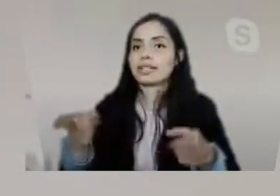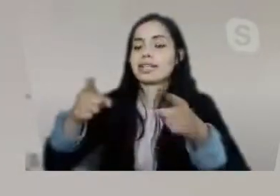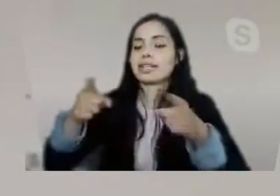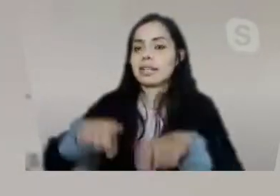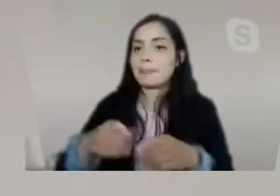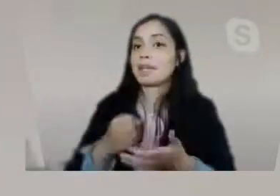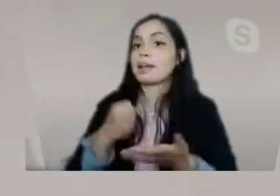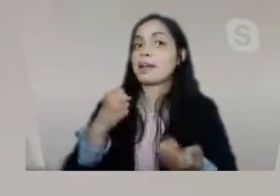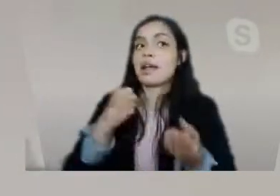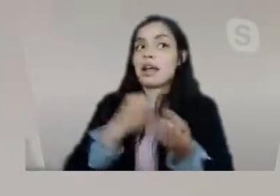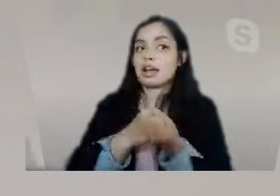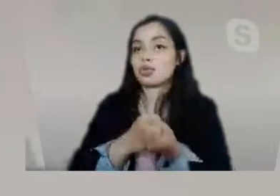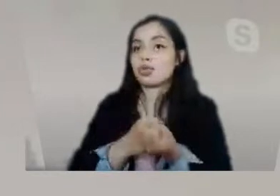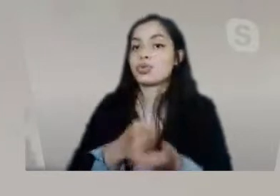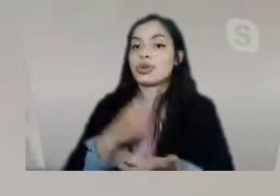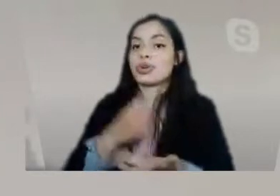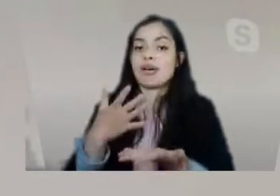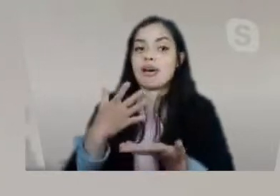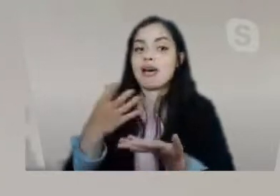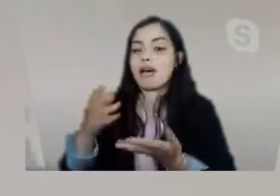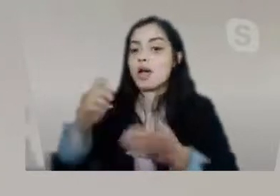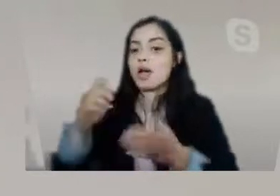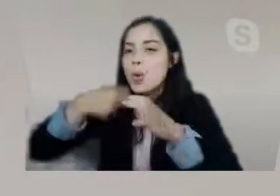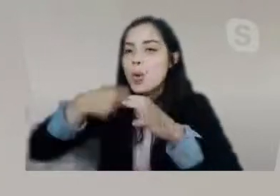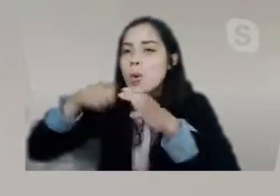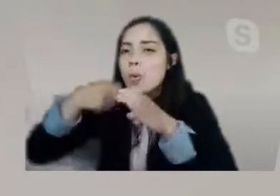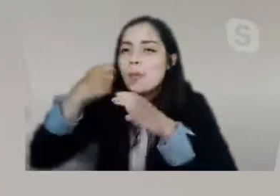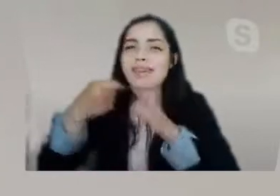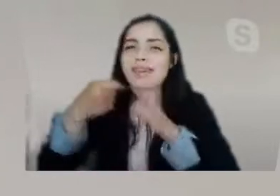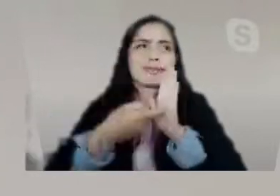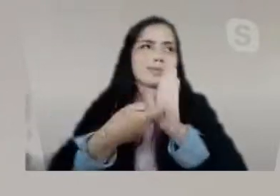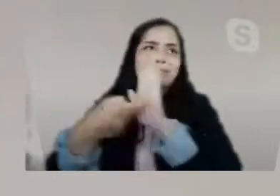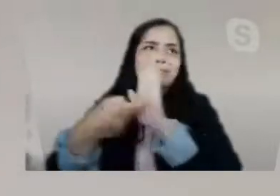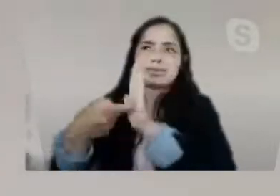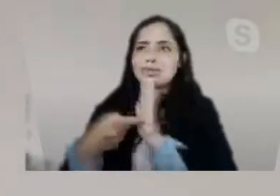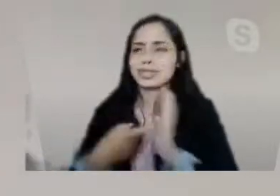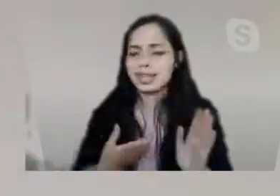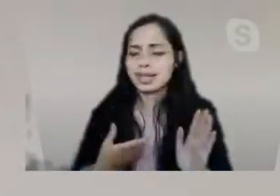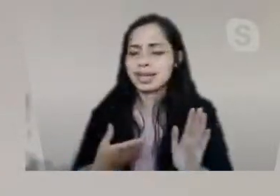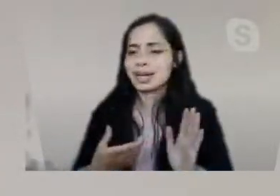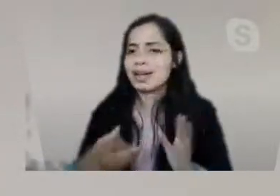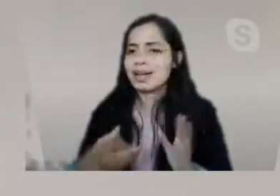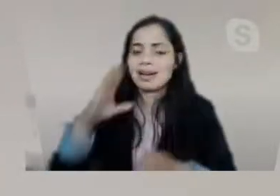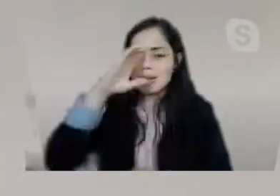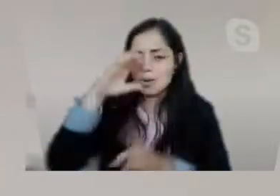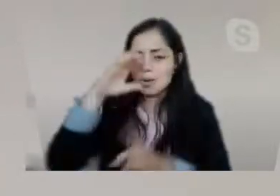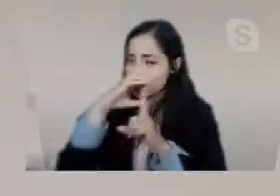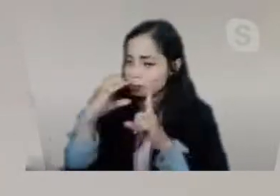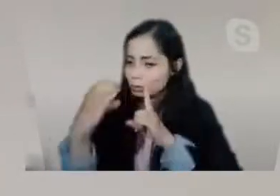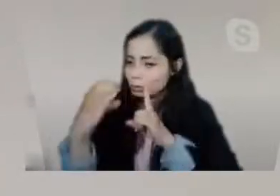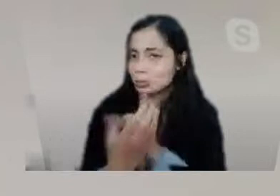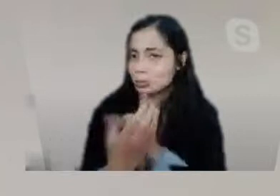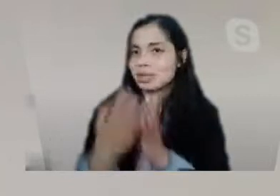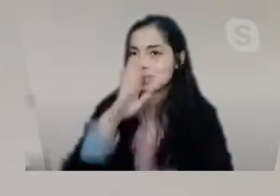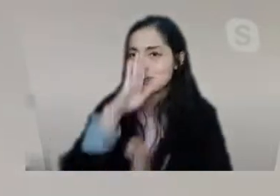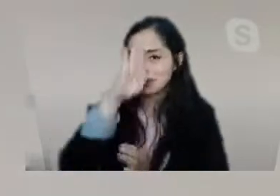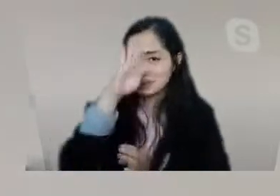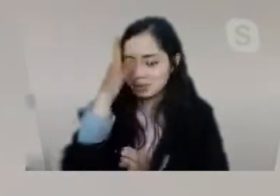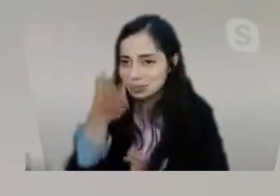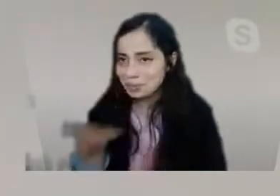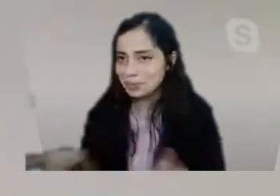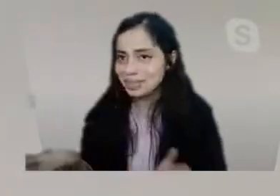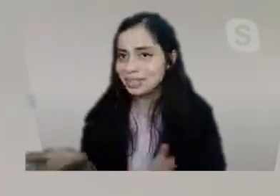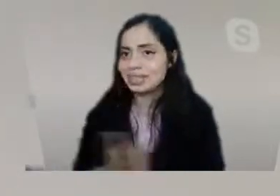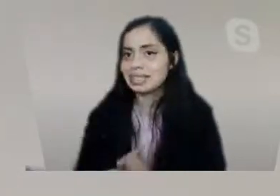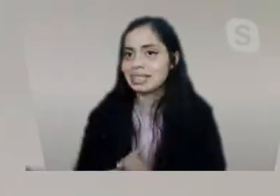pequeños emprendimientos que se logran, que sean de lo local a lo global. Entonces, sí es muy importante que esas expediciones pasen por